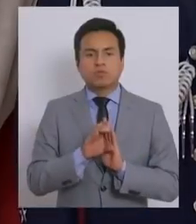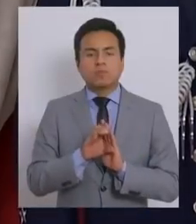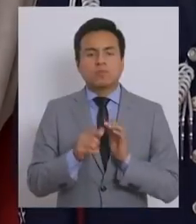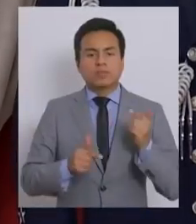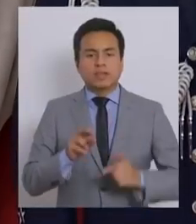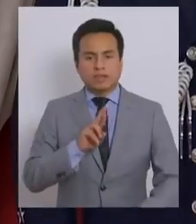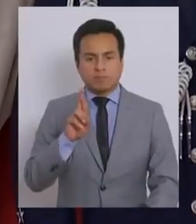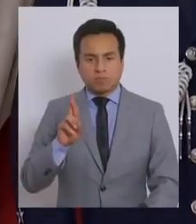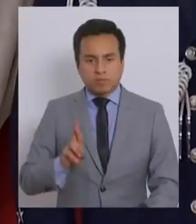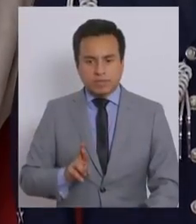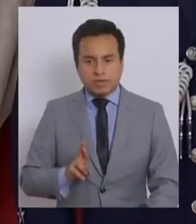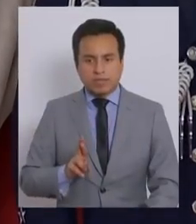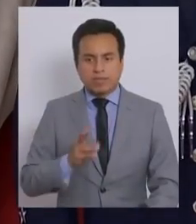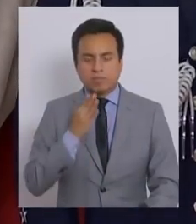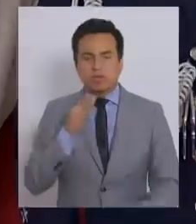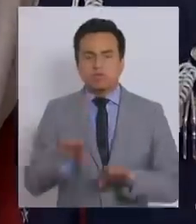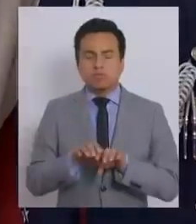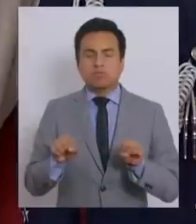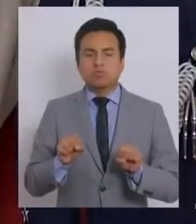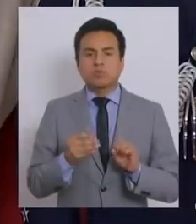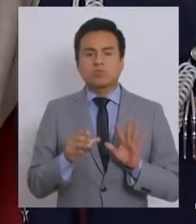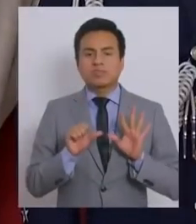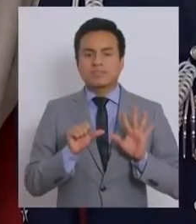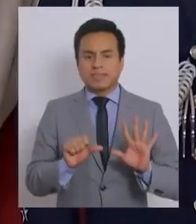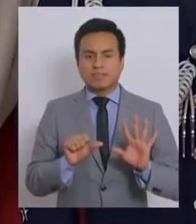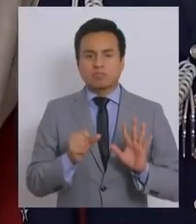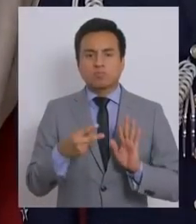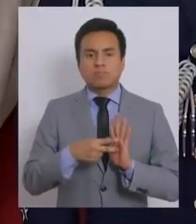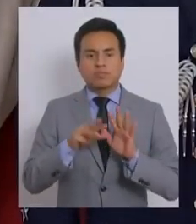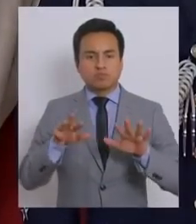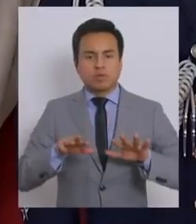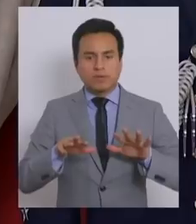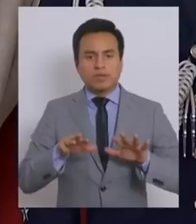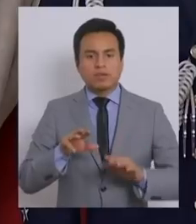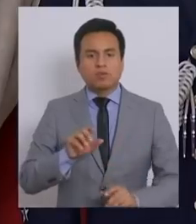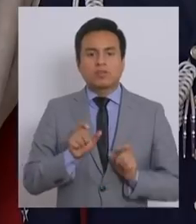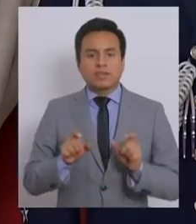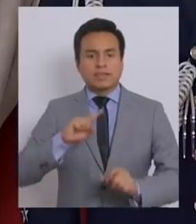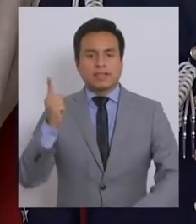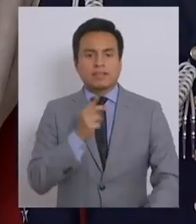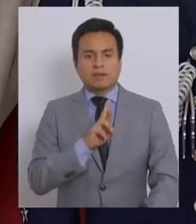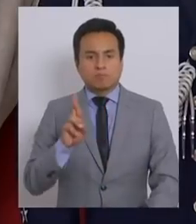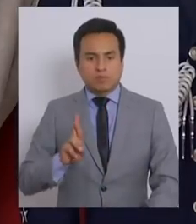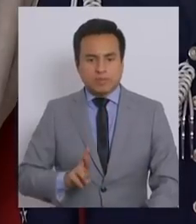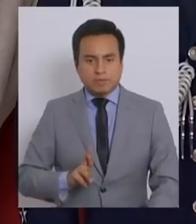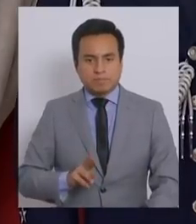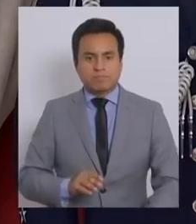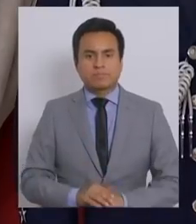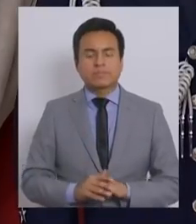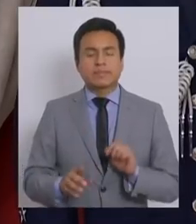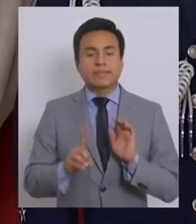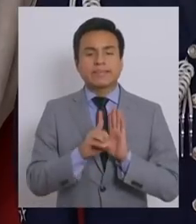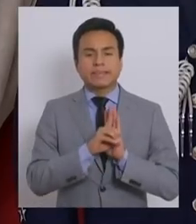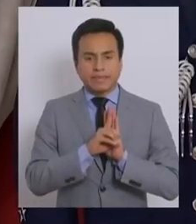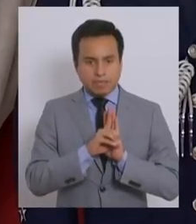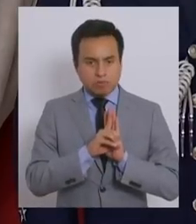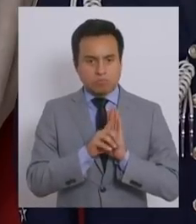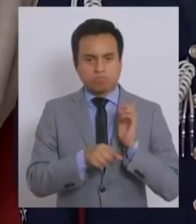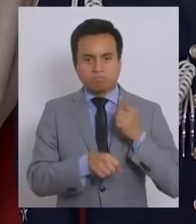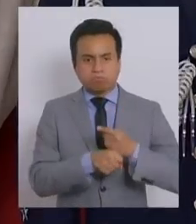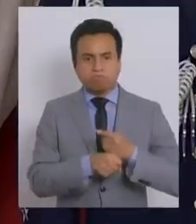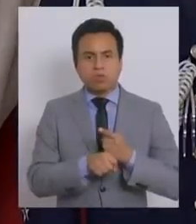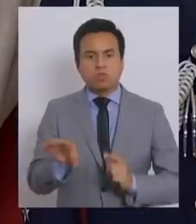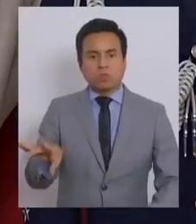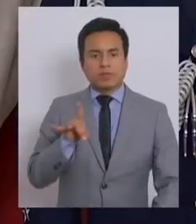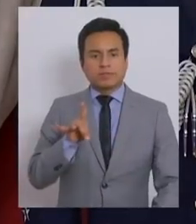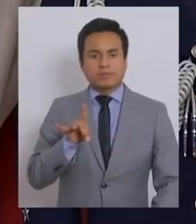de la República y en la resolución número 6 de 2019 de la Contraloría General de la República. Decreto. Nómbrase